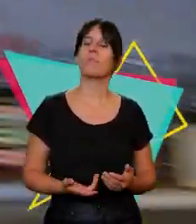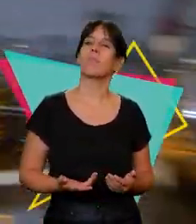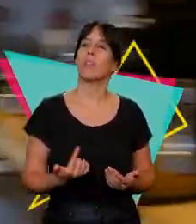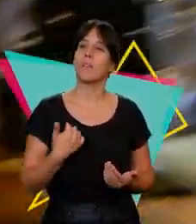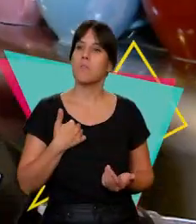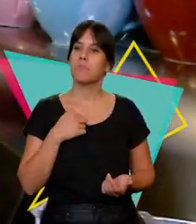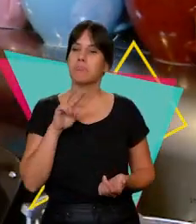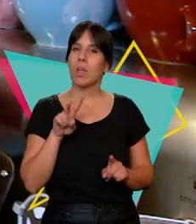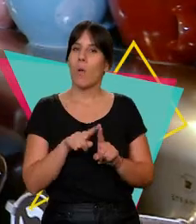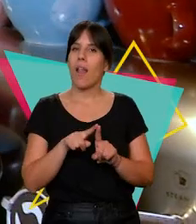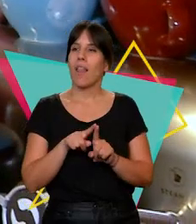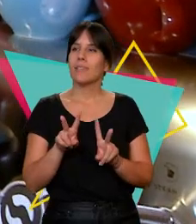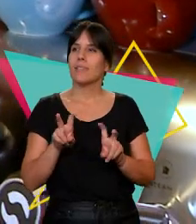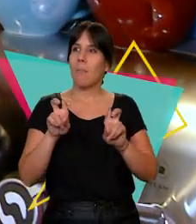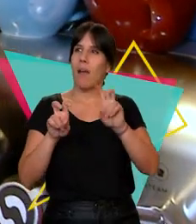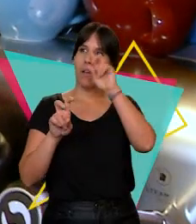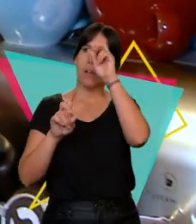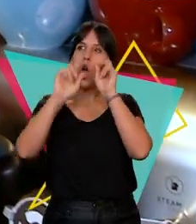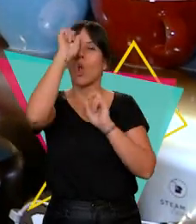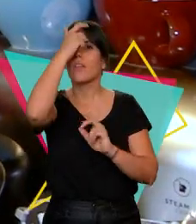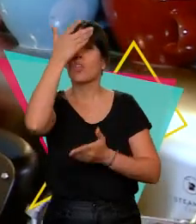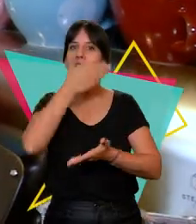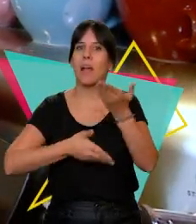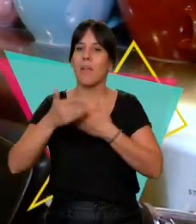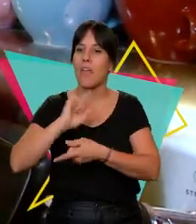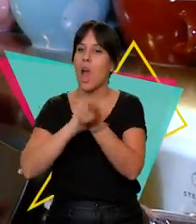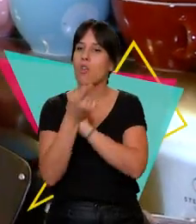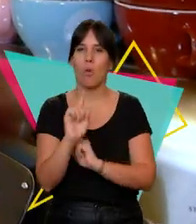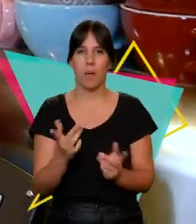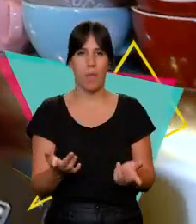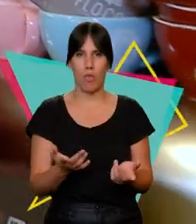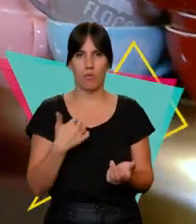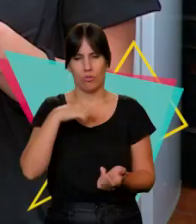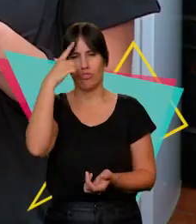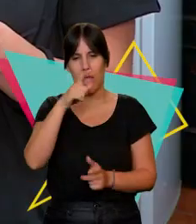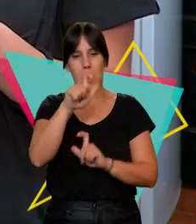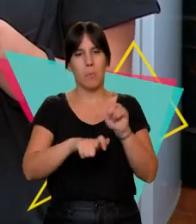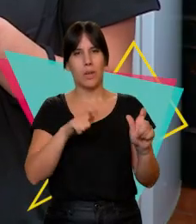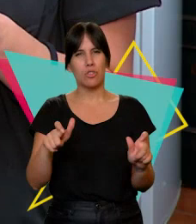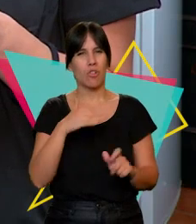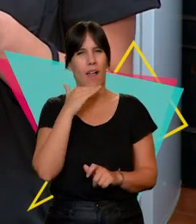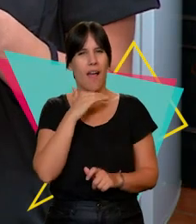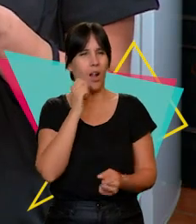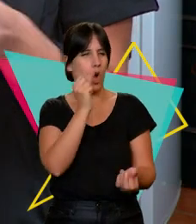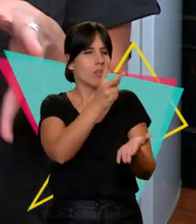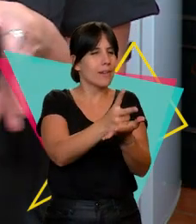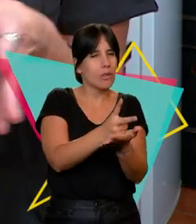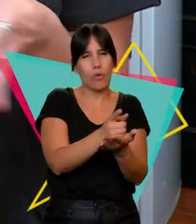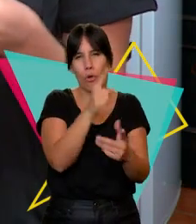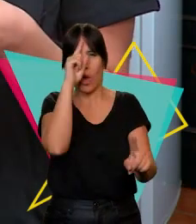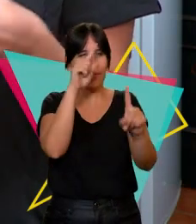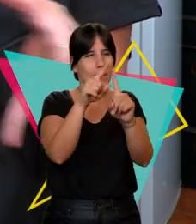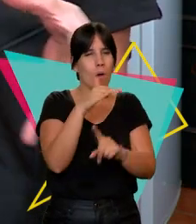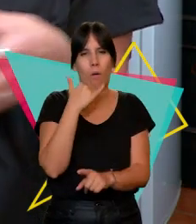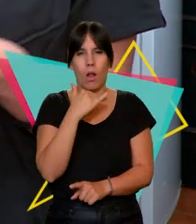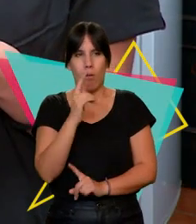Para mí no ha cambiado el concepto de discapacidad, puesto que yo creo que cualquier persona que se proponga cualquier logro o cualquier trabajo que se